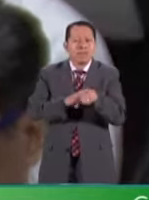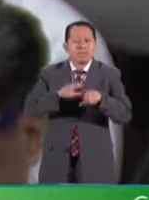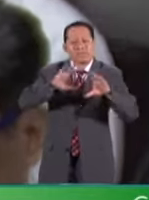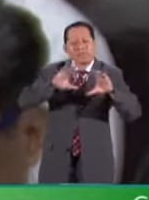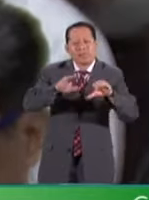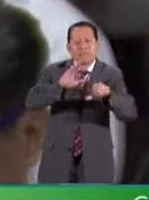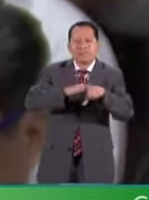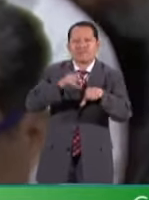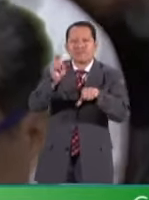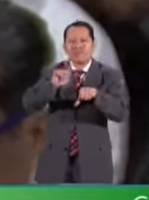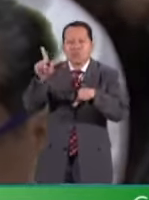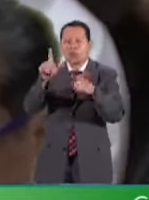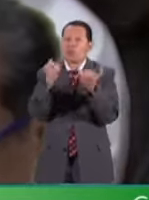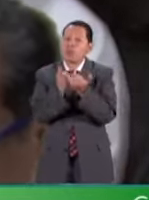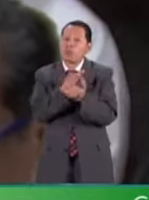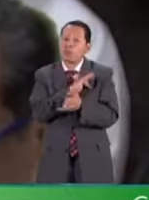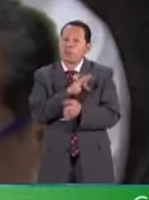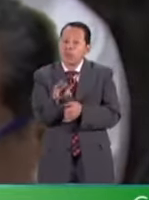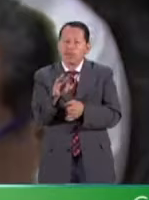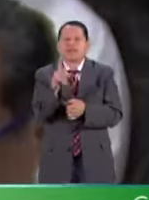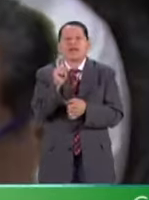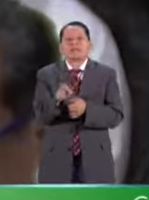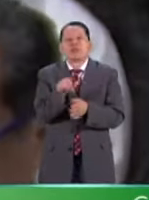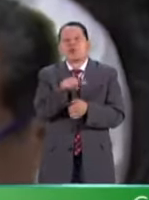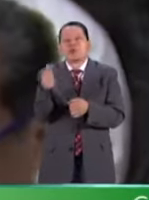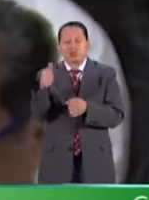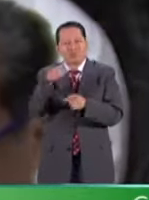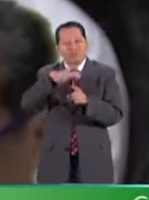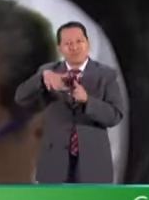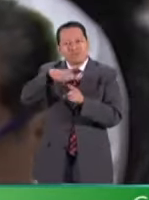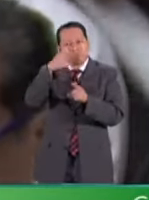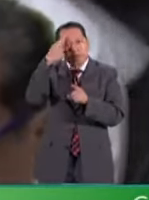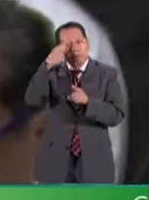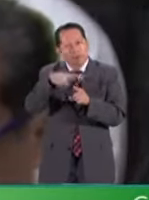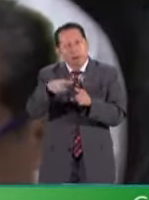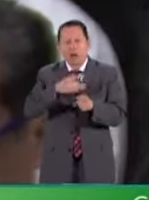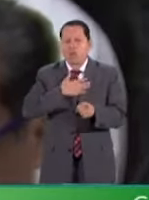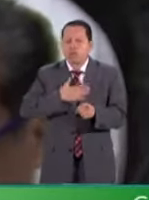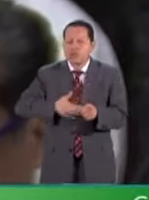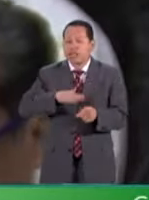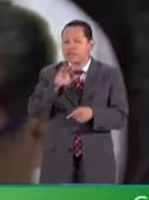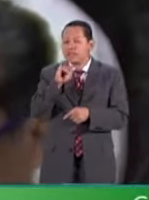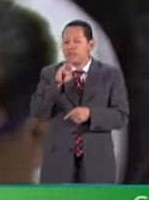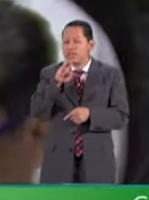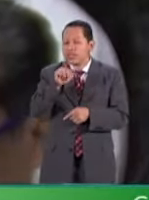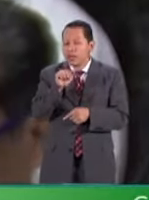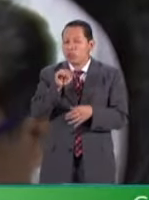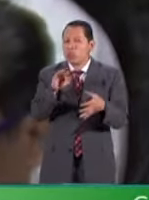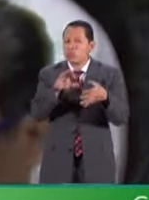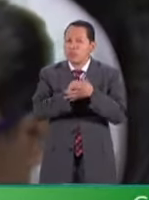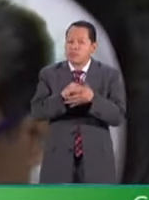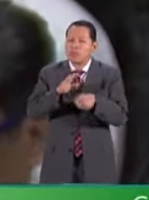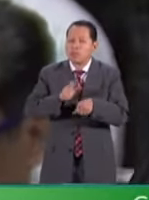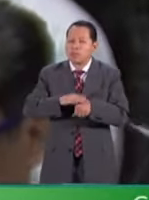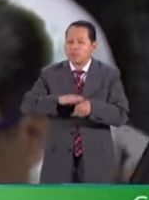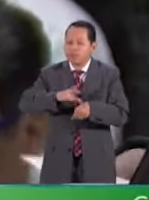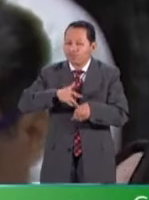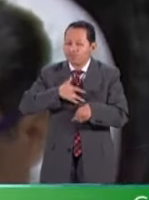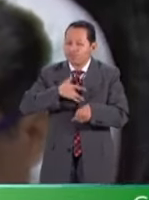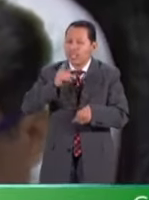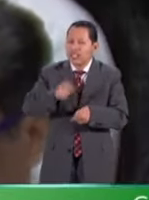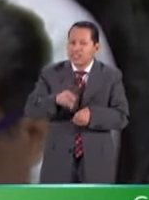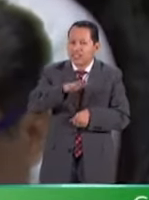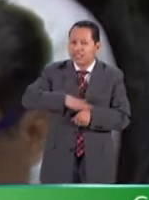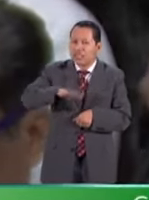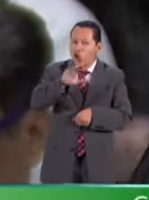profesionalización así como fortalecer los medios alternos y la justicia cívica que le toca a las fibras más sensibles de nuestros barrios y